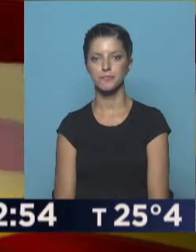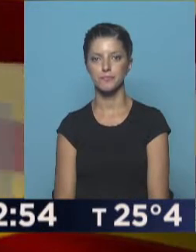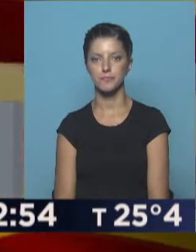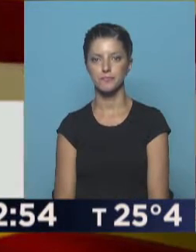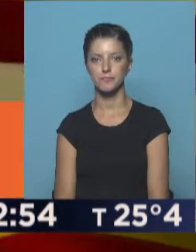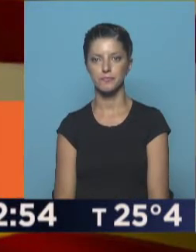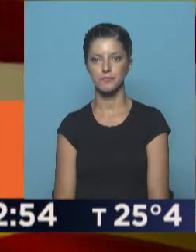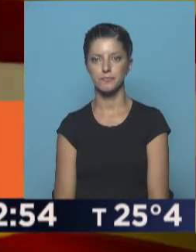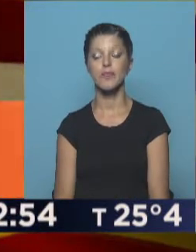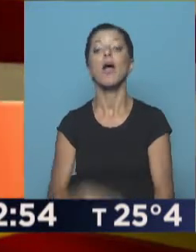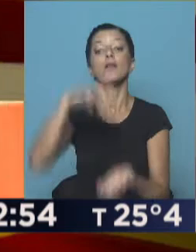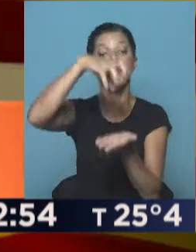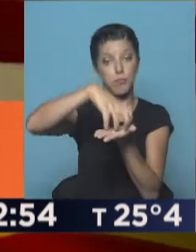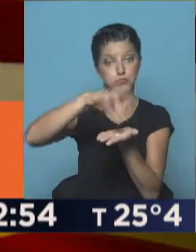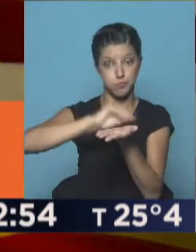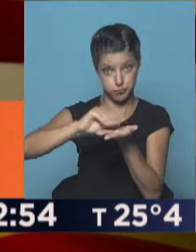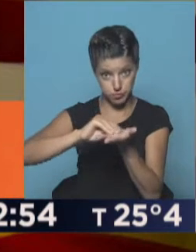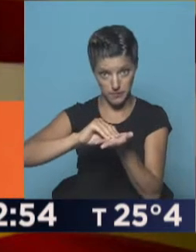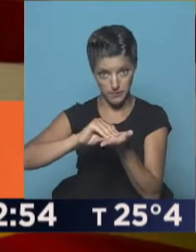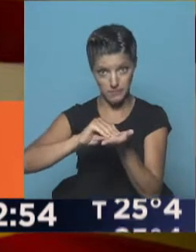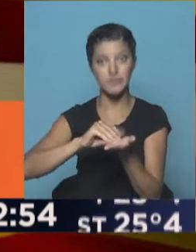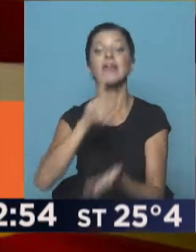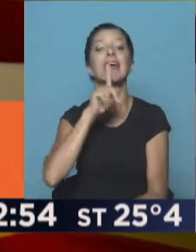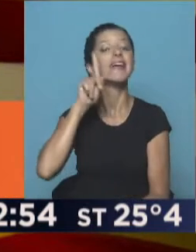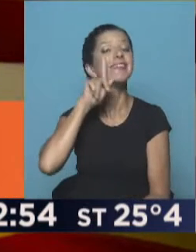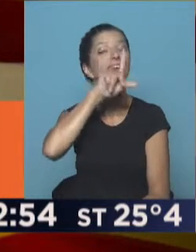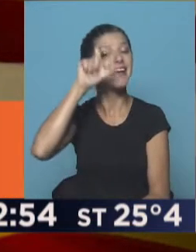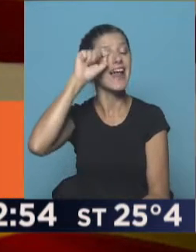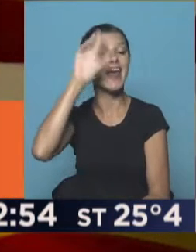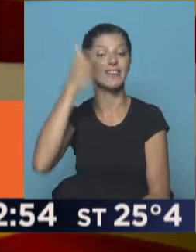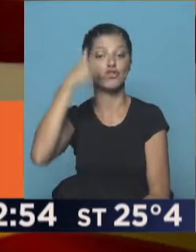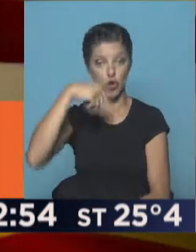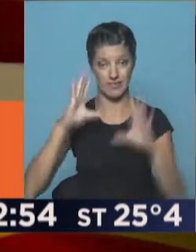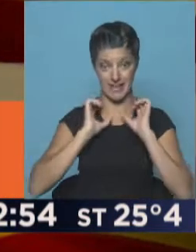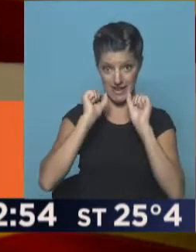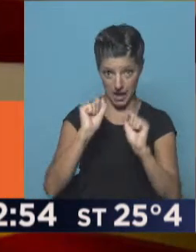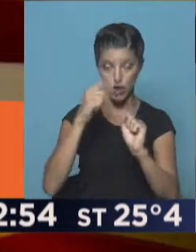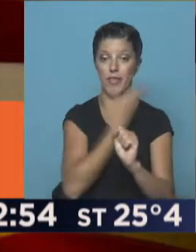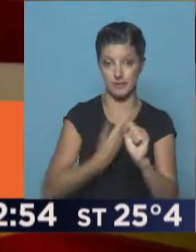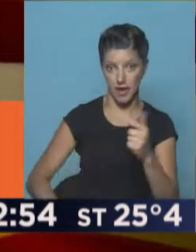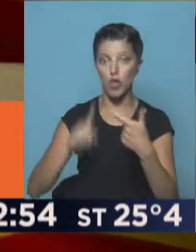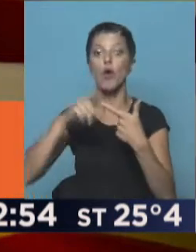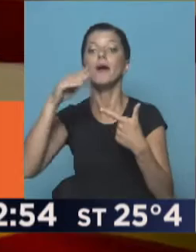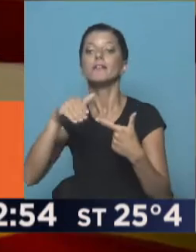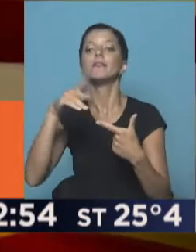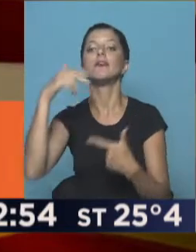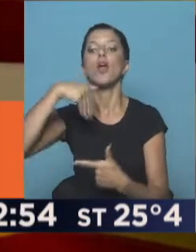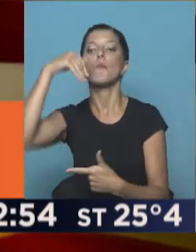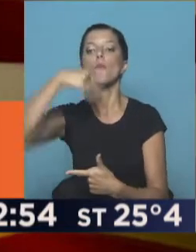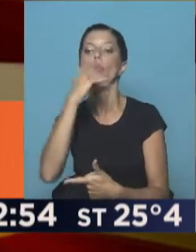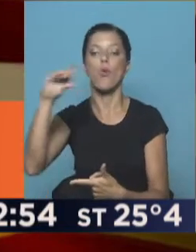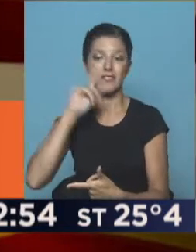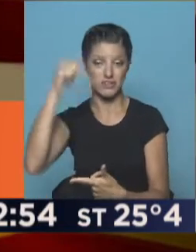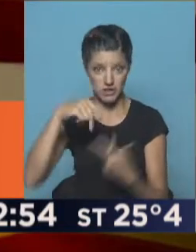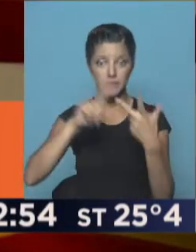La Secretaría de Estado va a ser ocupada por Rex Tillerson, secretario de Estado, Steven Mnuchin, secretario del Tesoro, James Mattis, secretario